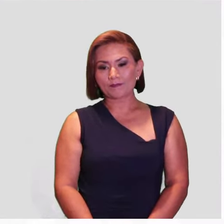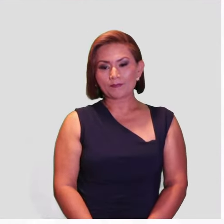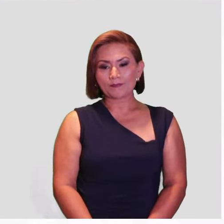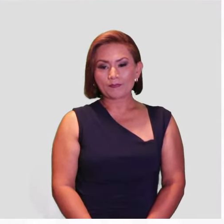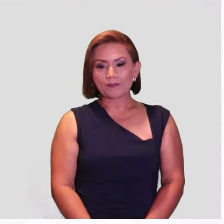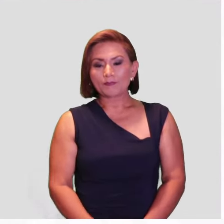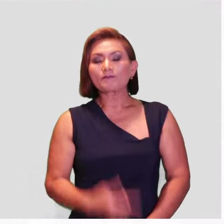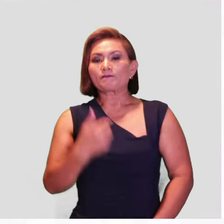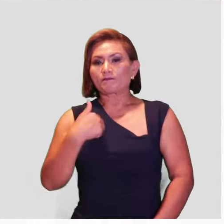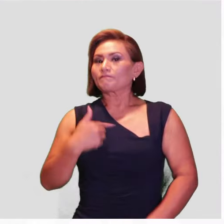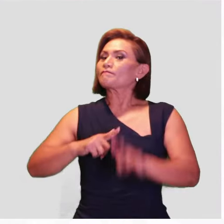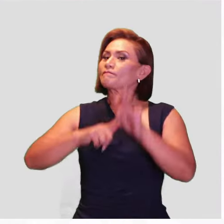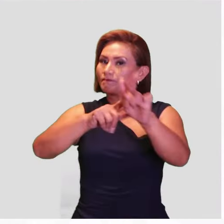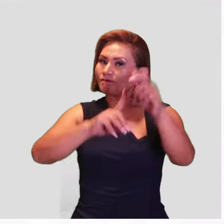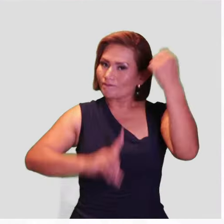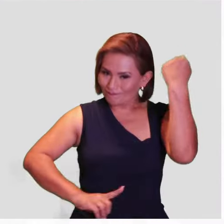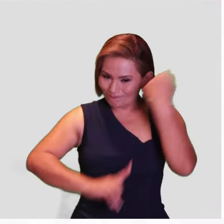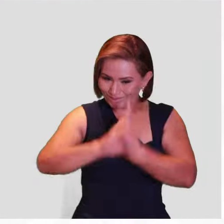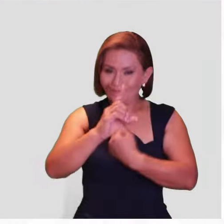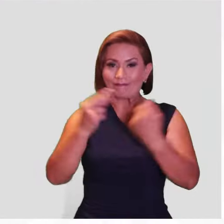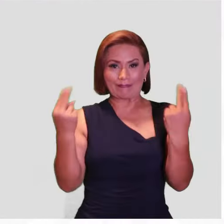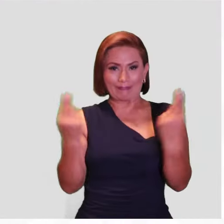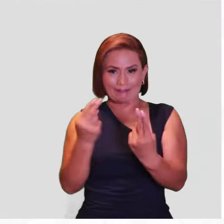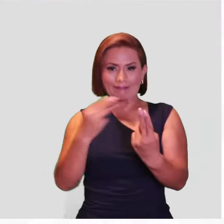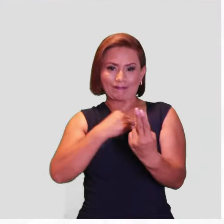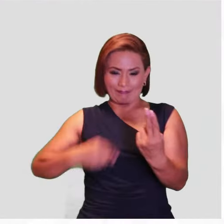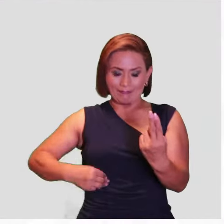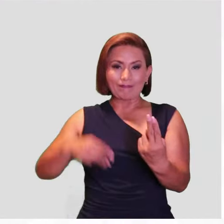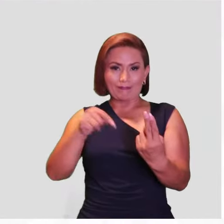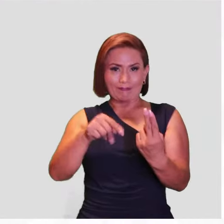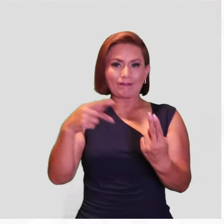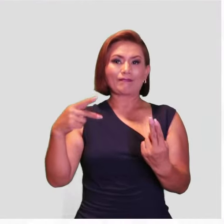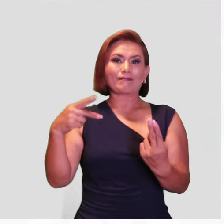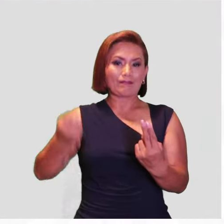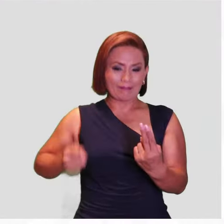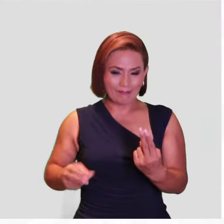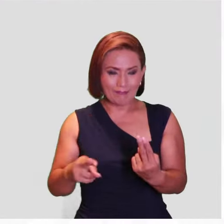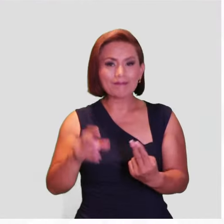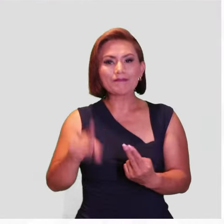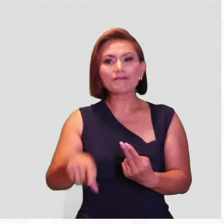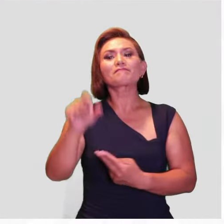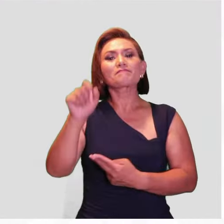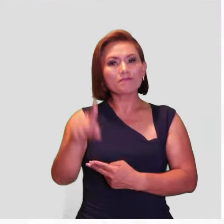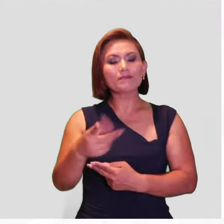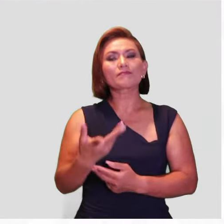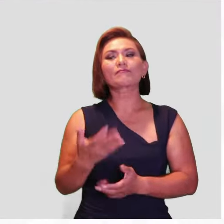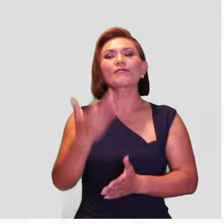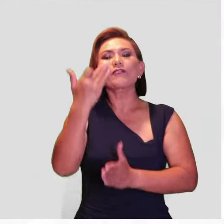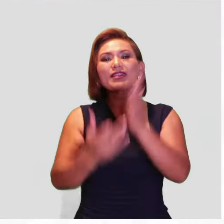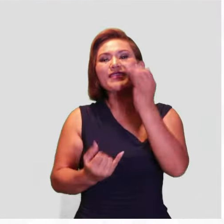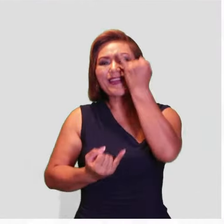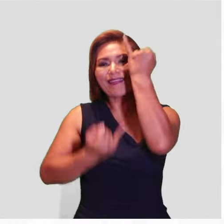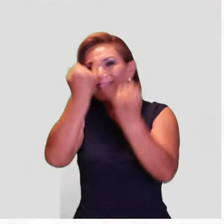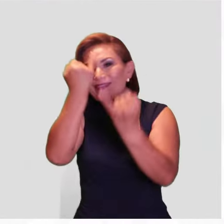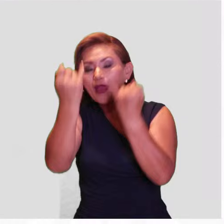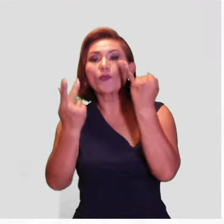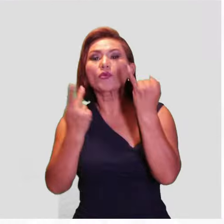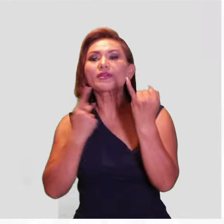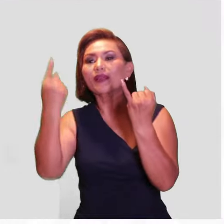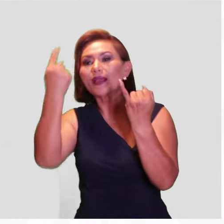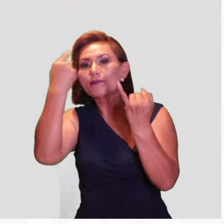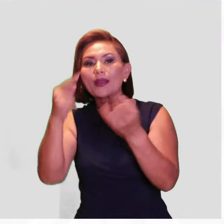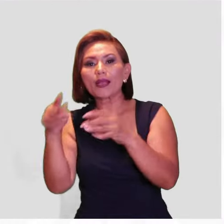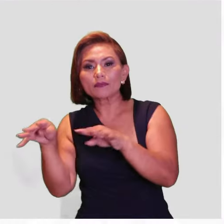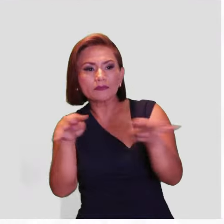las problemáticas y necesidades de nuestro municipio, yo también noto la ausencia de políticas públicas dirigidas a las infancias, a la niñez,